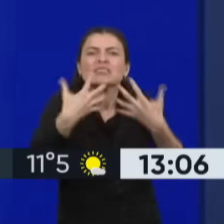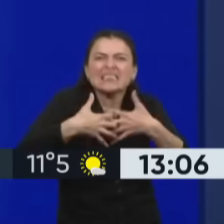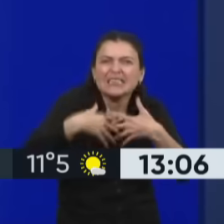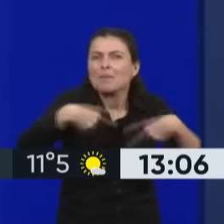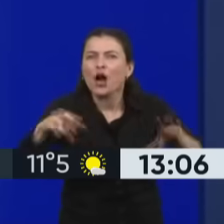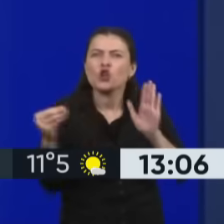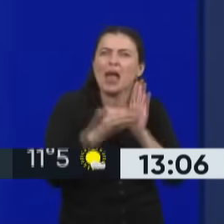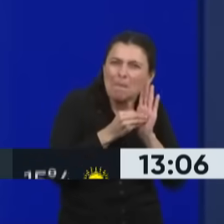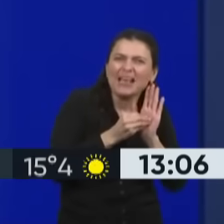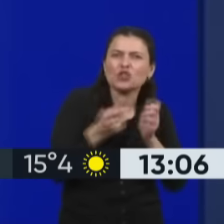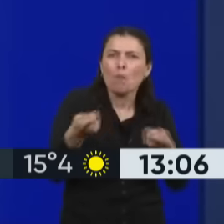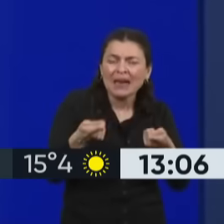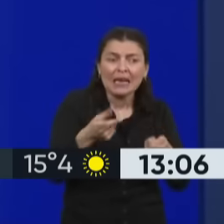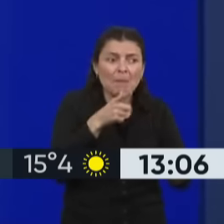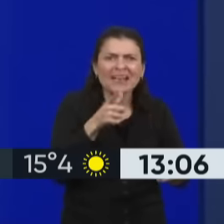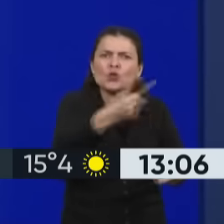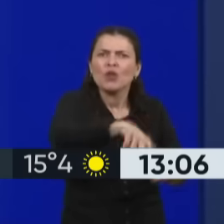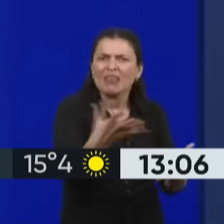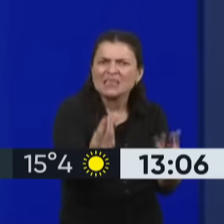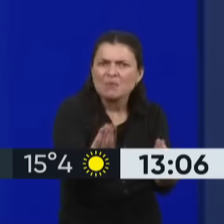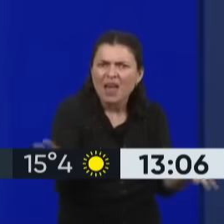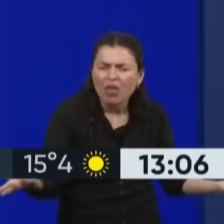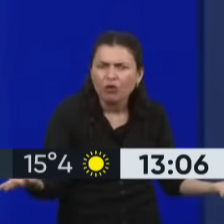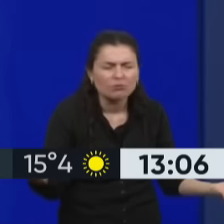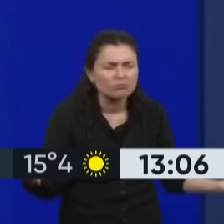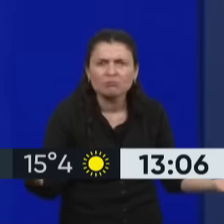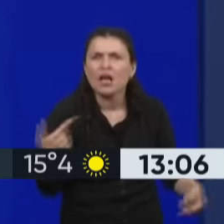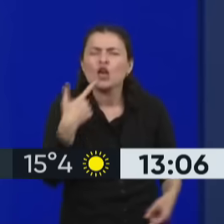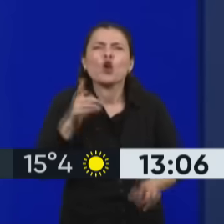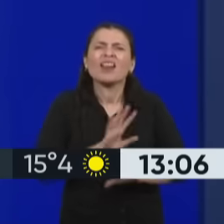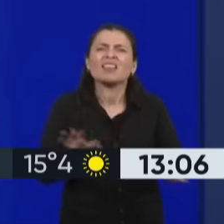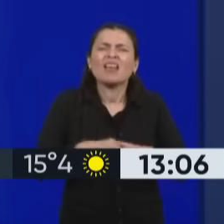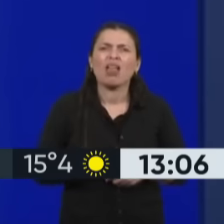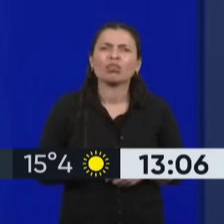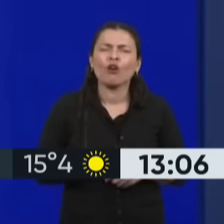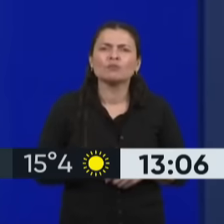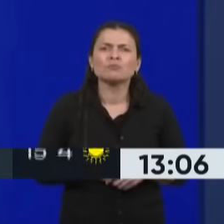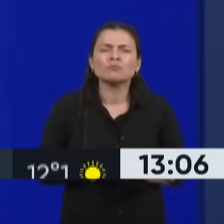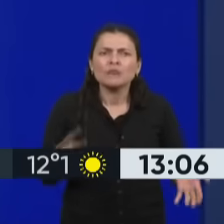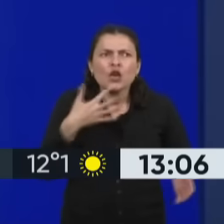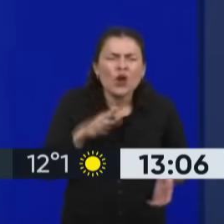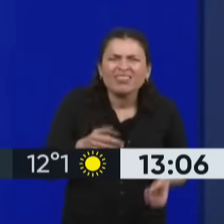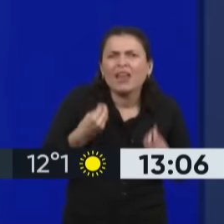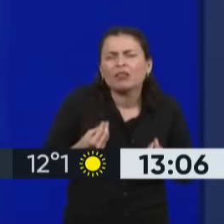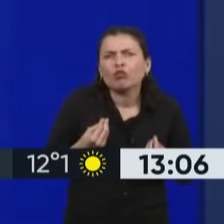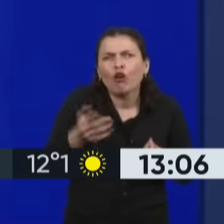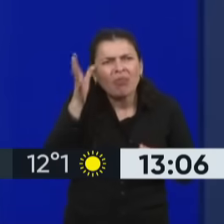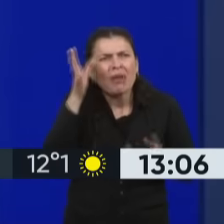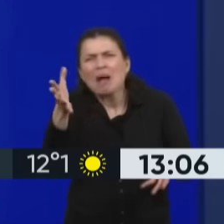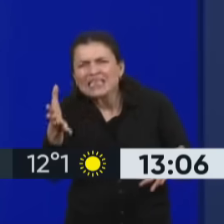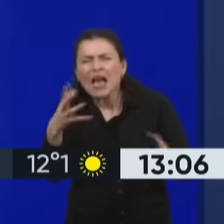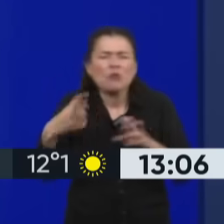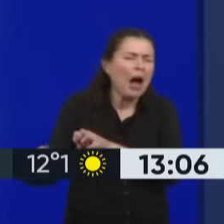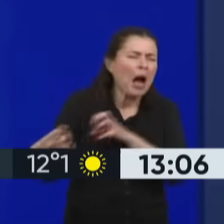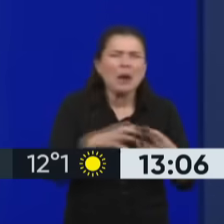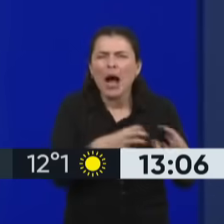Básicamente, es decir, digamos, no veo motivo para tanta